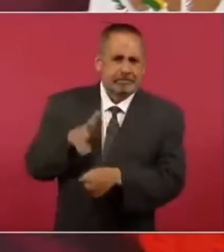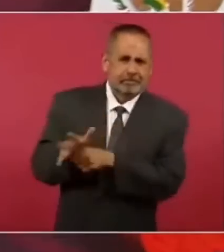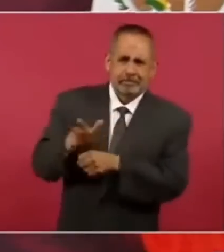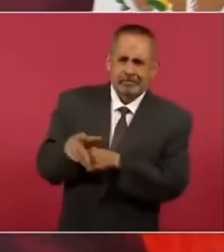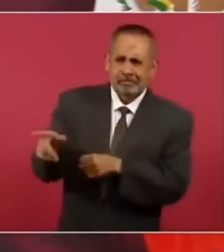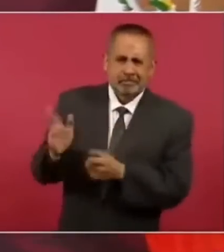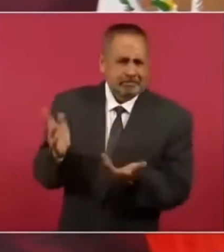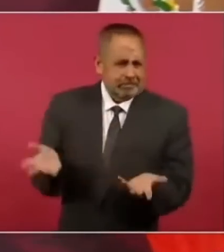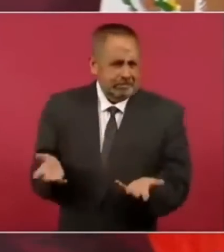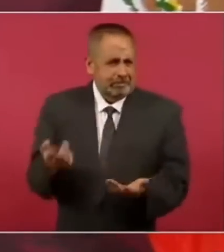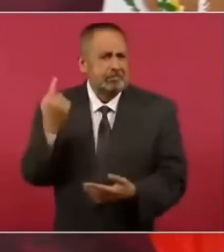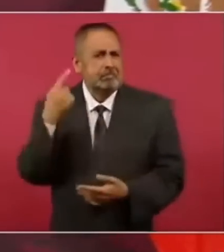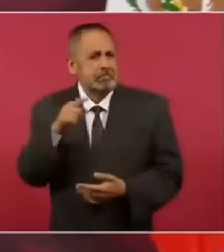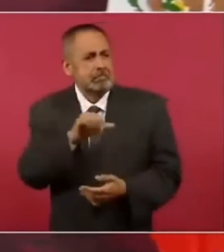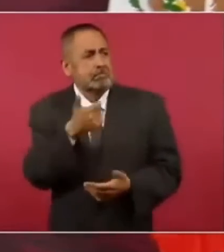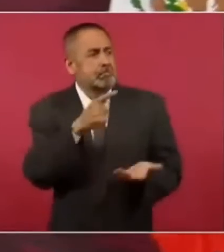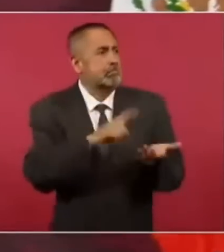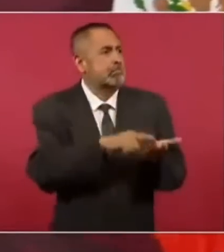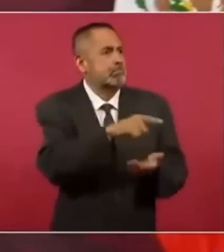¿Qué no existe?